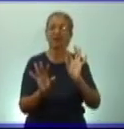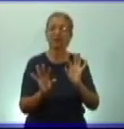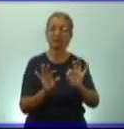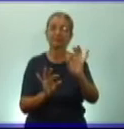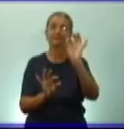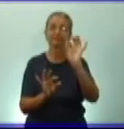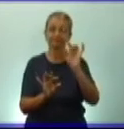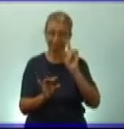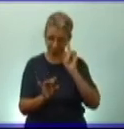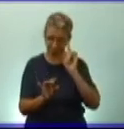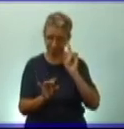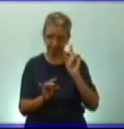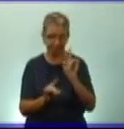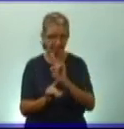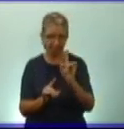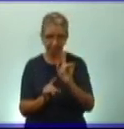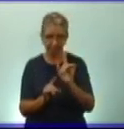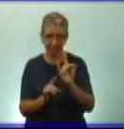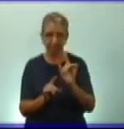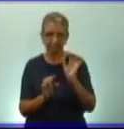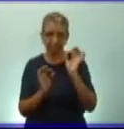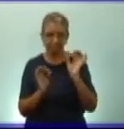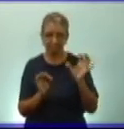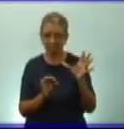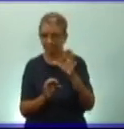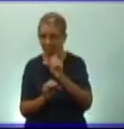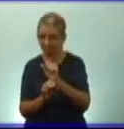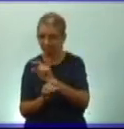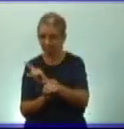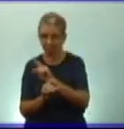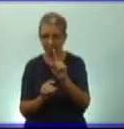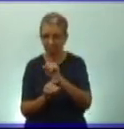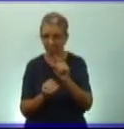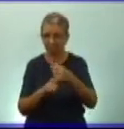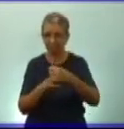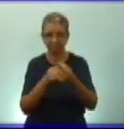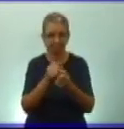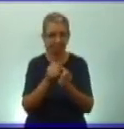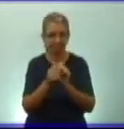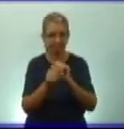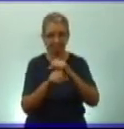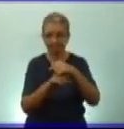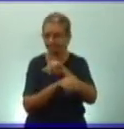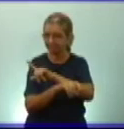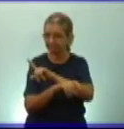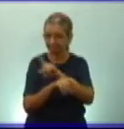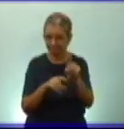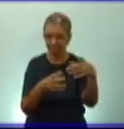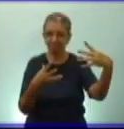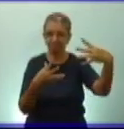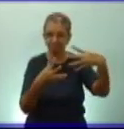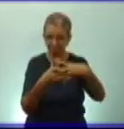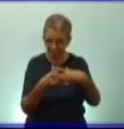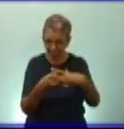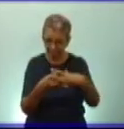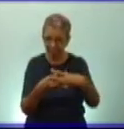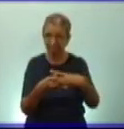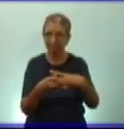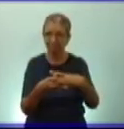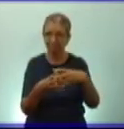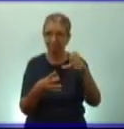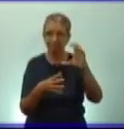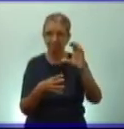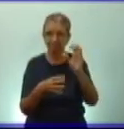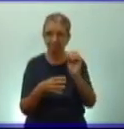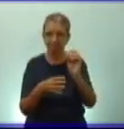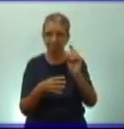no metálicos, que no es una sustancia molecular como el resto de los óxidos no metálicos que nosotros hemos estudiado. Es una sustancia